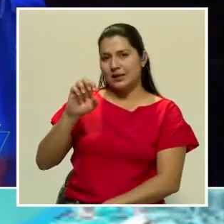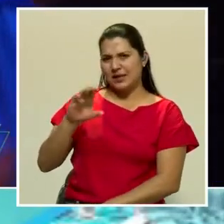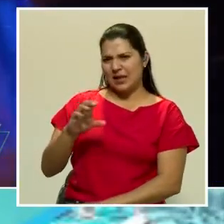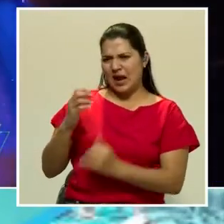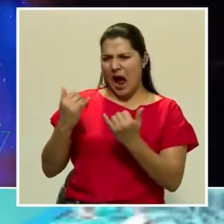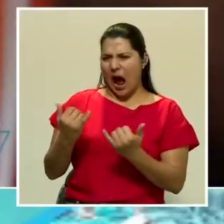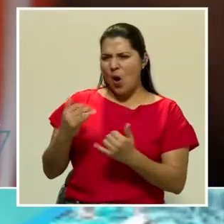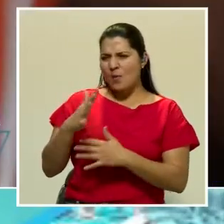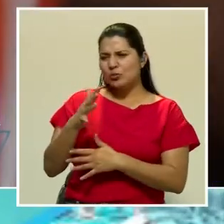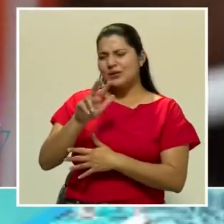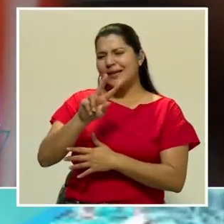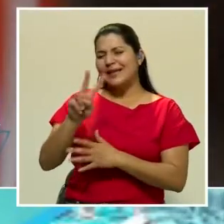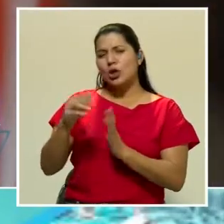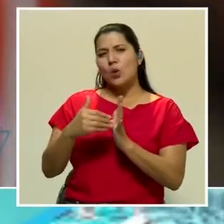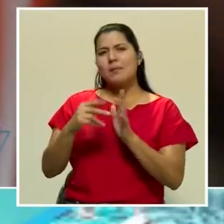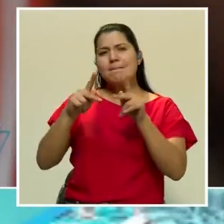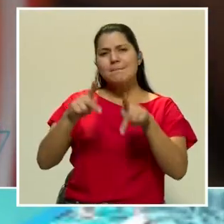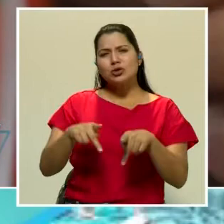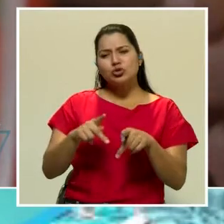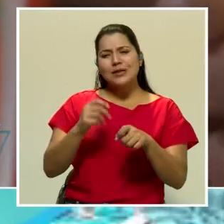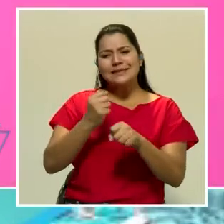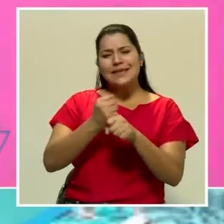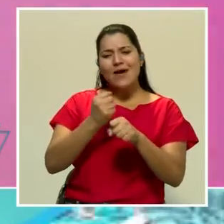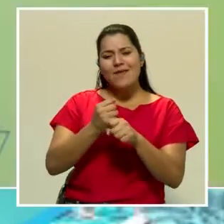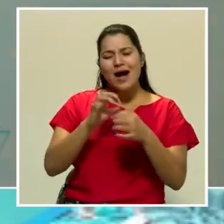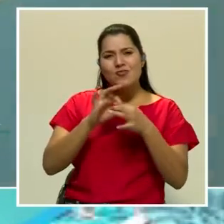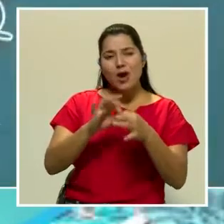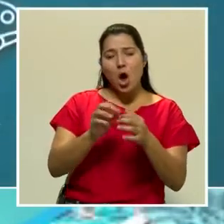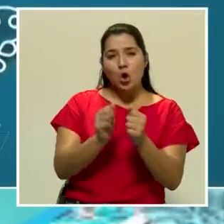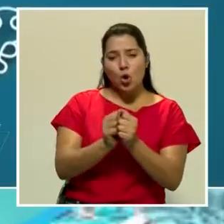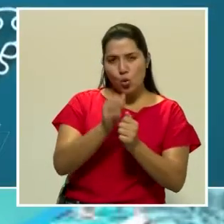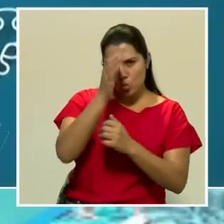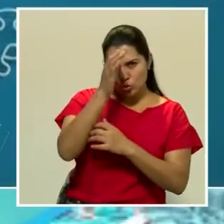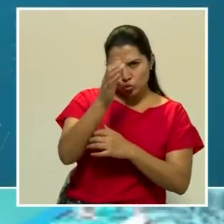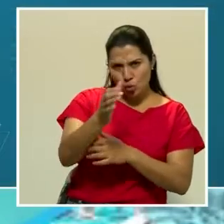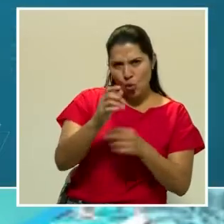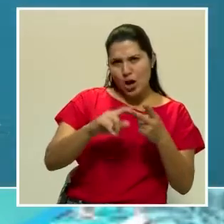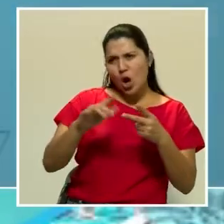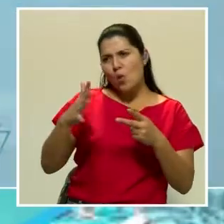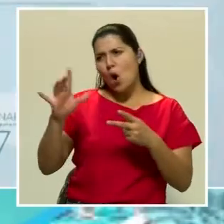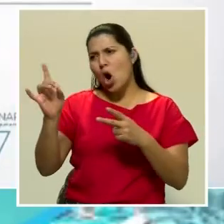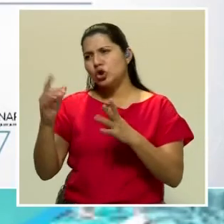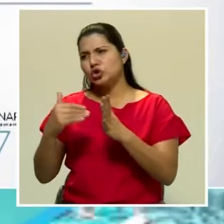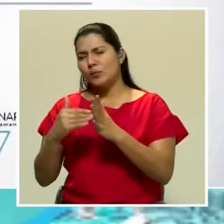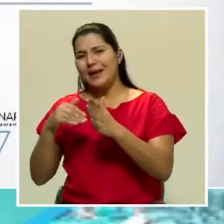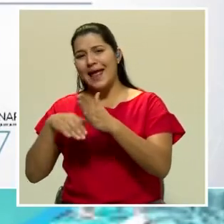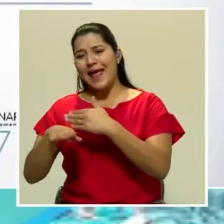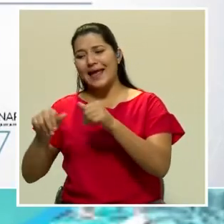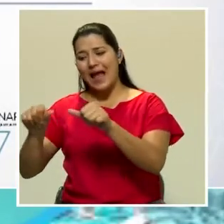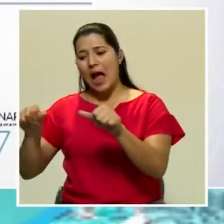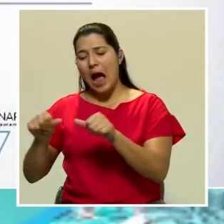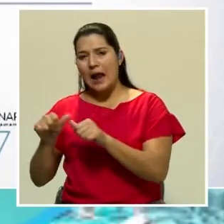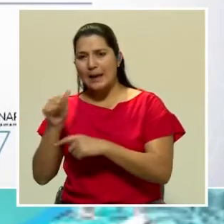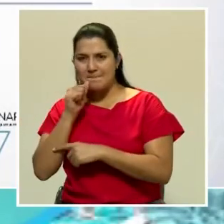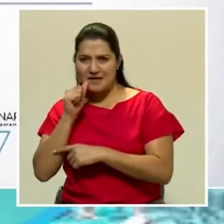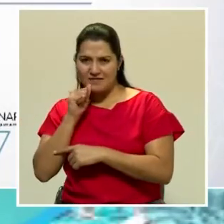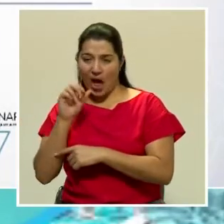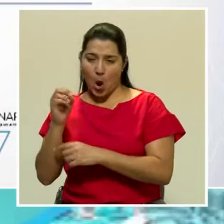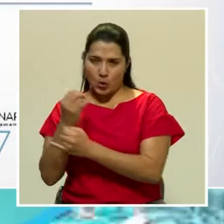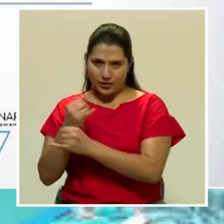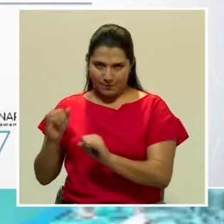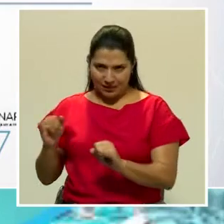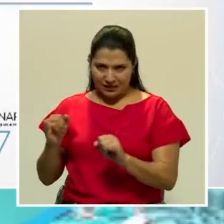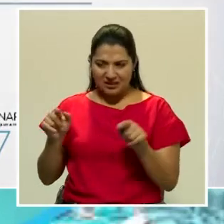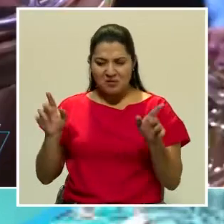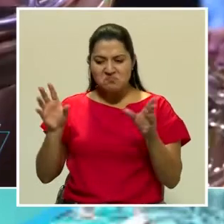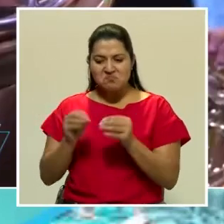unas 32.000 personas, unas 28.000 en el sector privado o independiente, ese es el número que sabemos